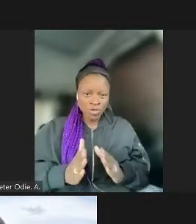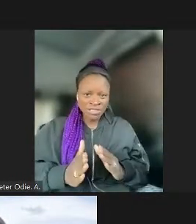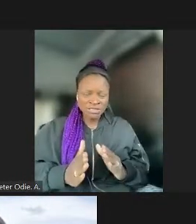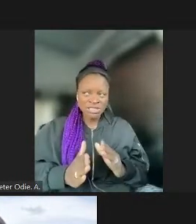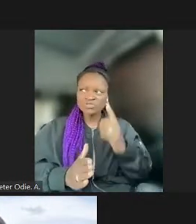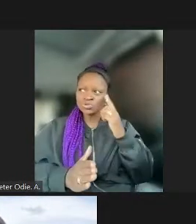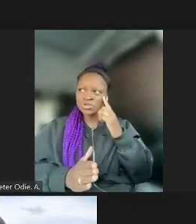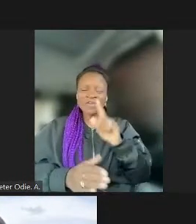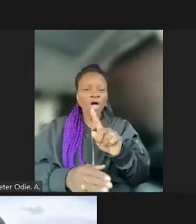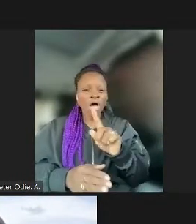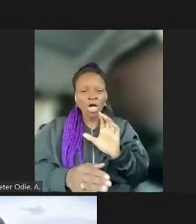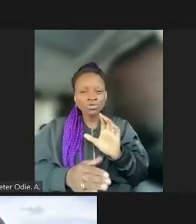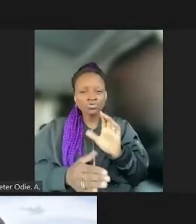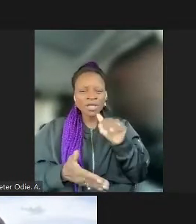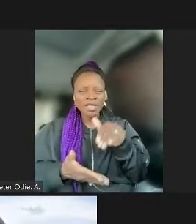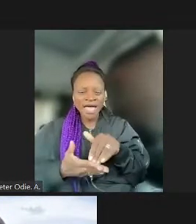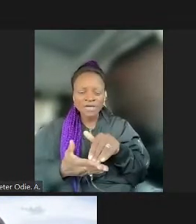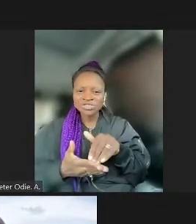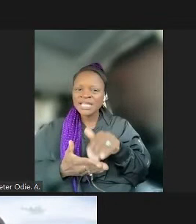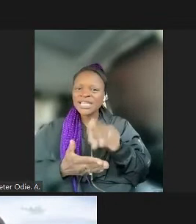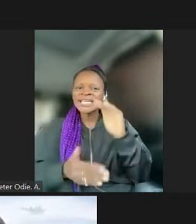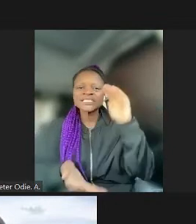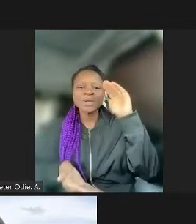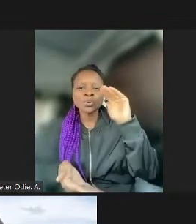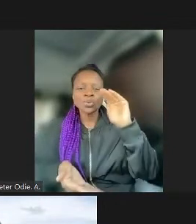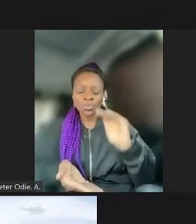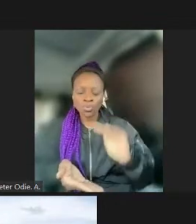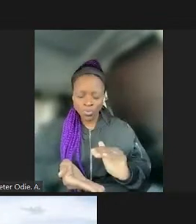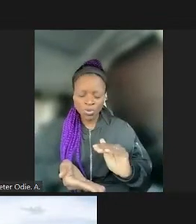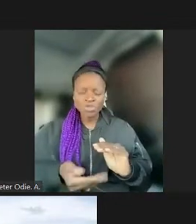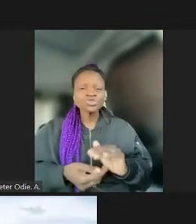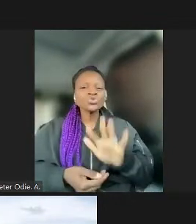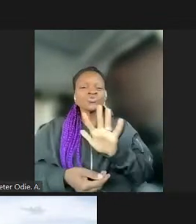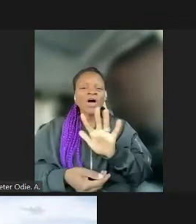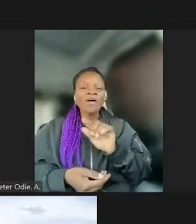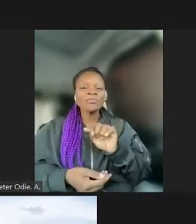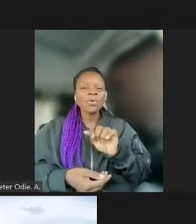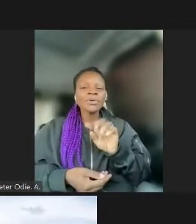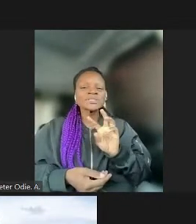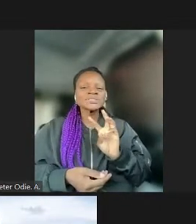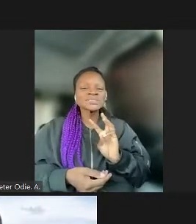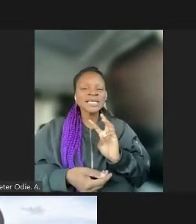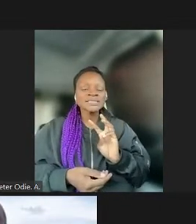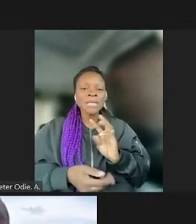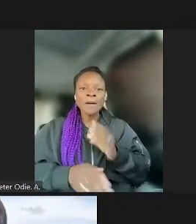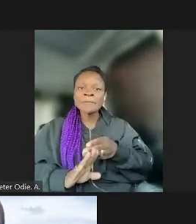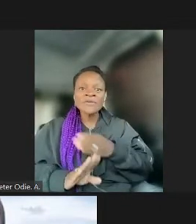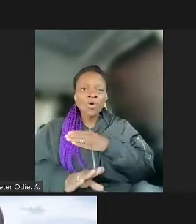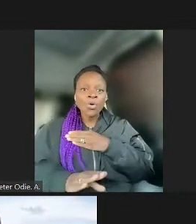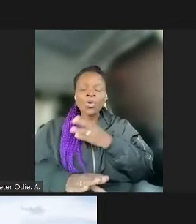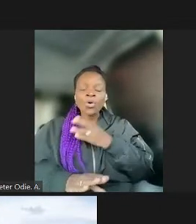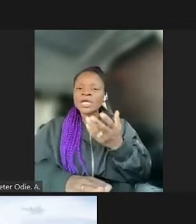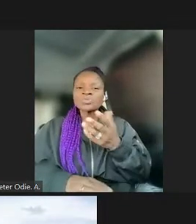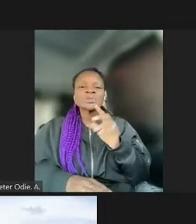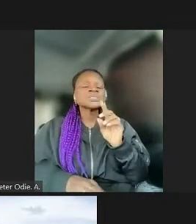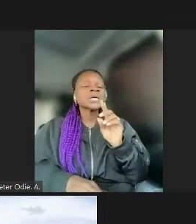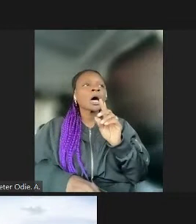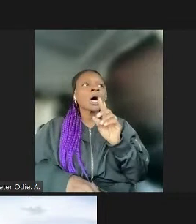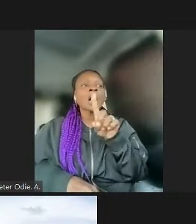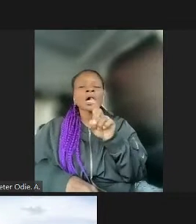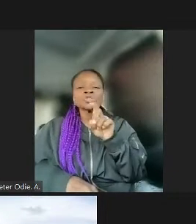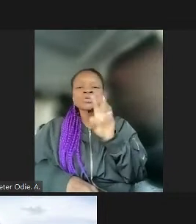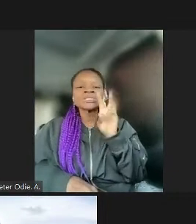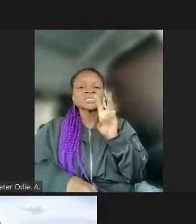Casos por cada 100,000 de población ya bajaron a 5.6 en la semana antes del Día de Gracias,